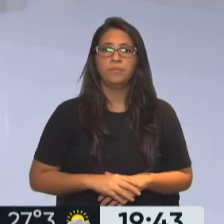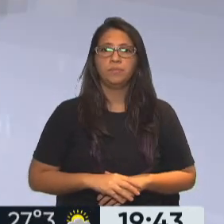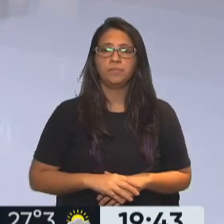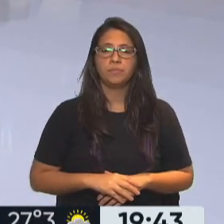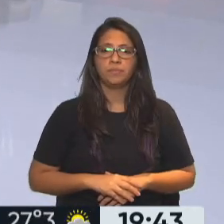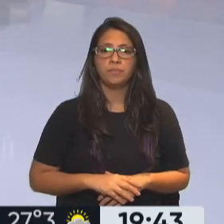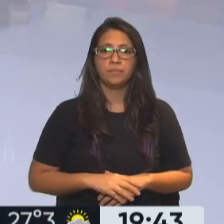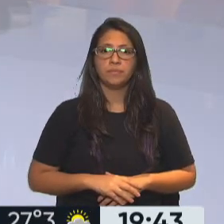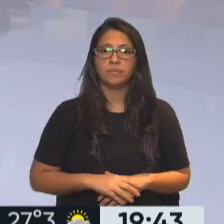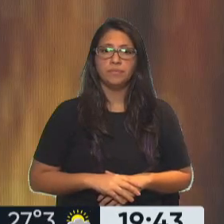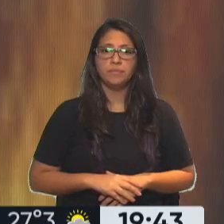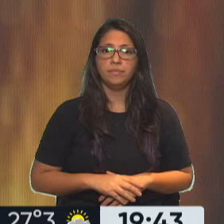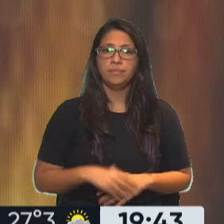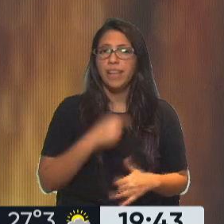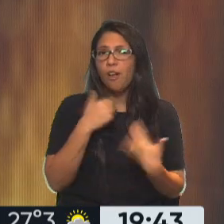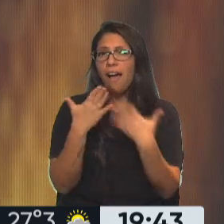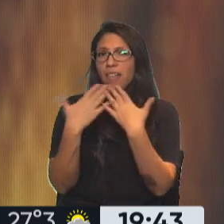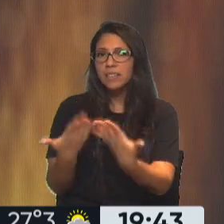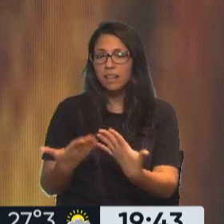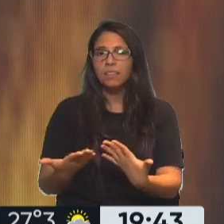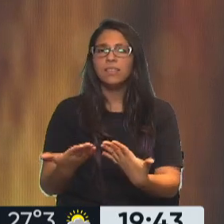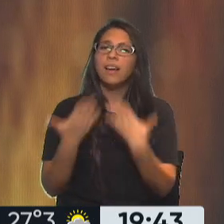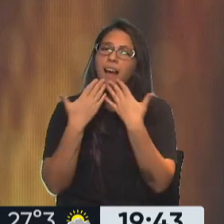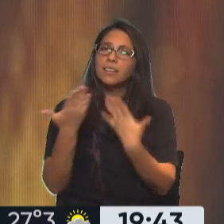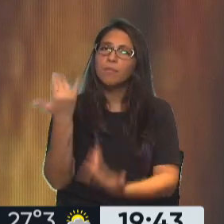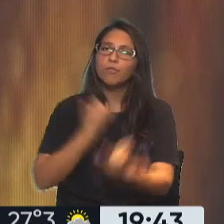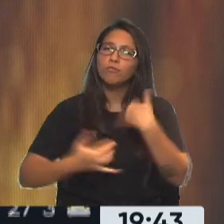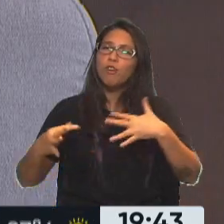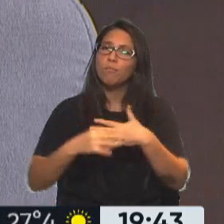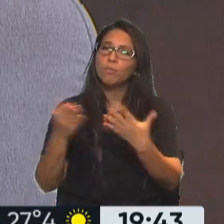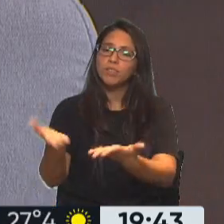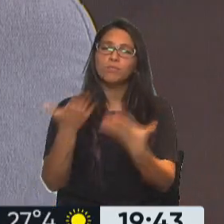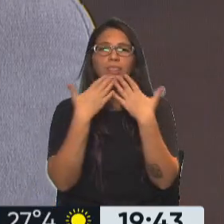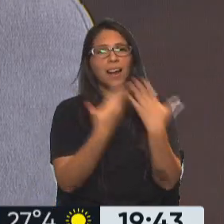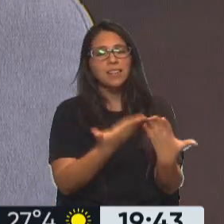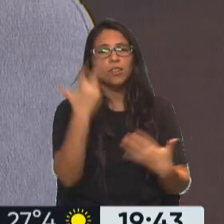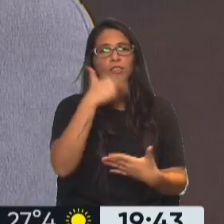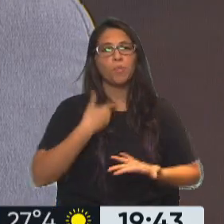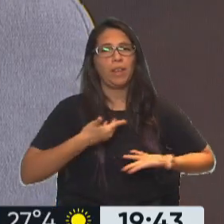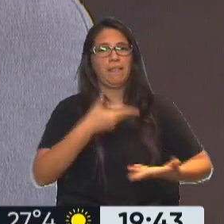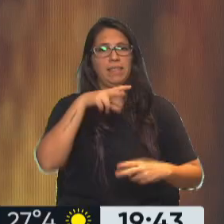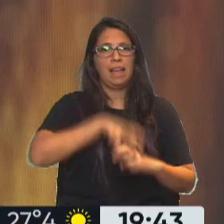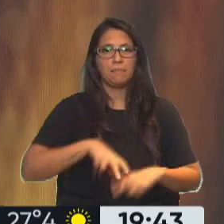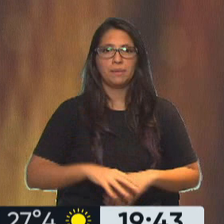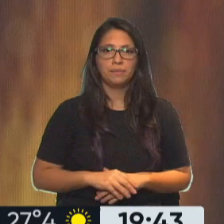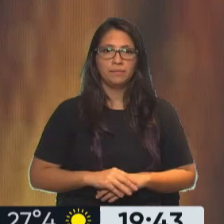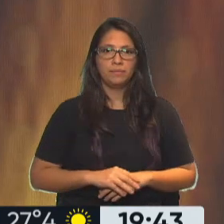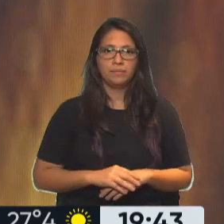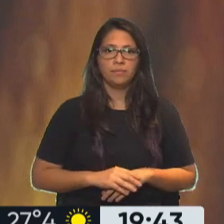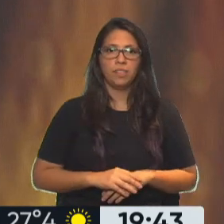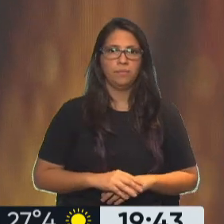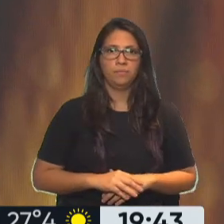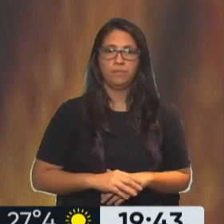Corte Suprema. Quiero decirte muchas gracias. Gracias por tu compromiso. No, gracias a vos, gracias por la invitación. Apenas un